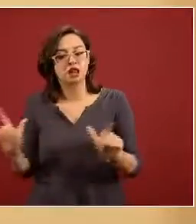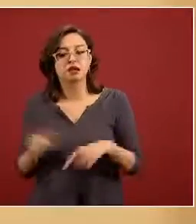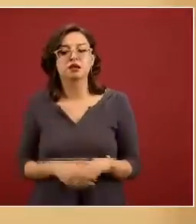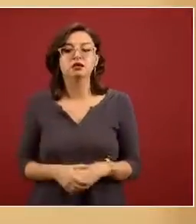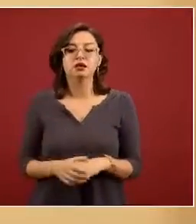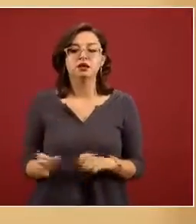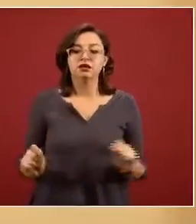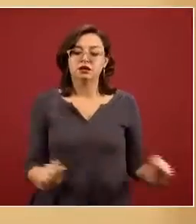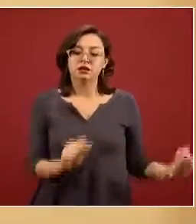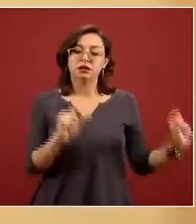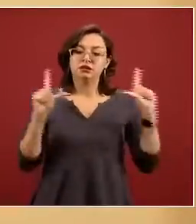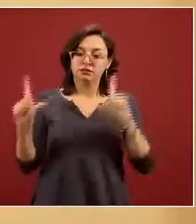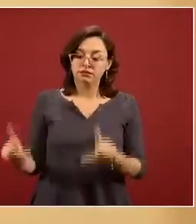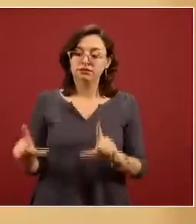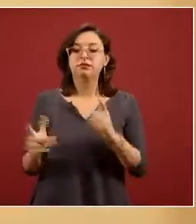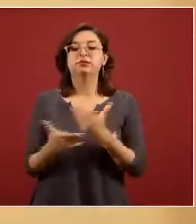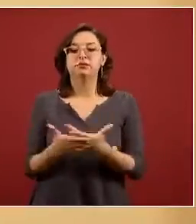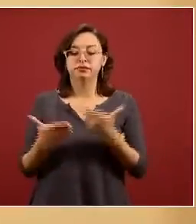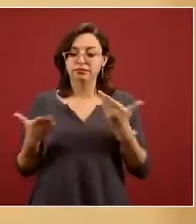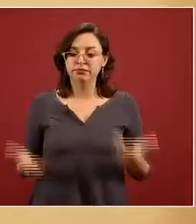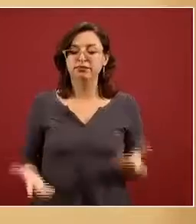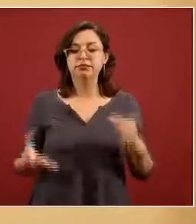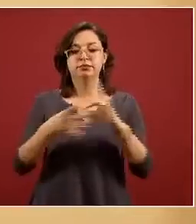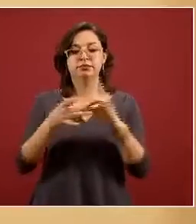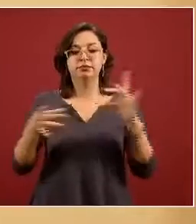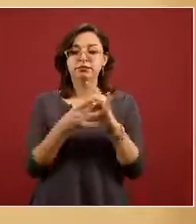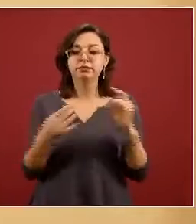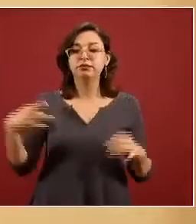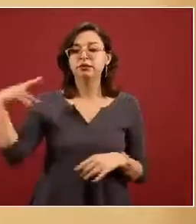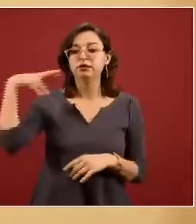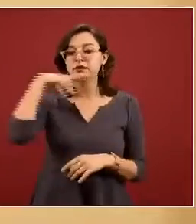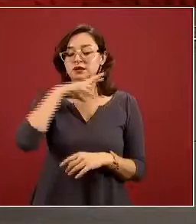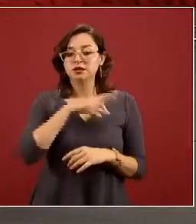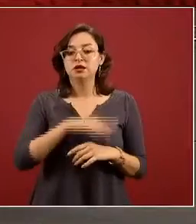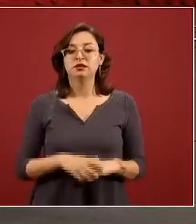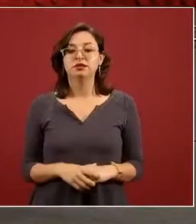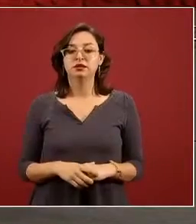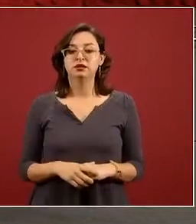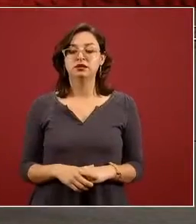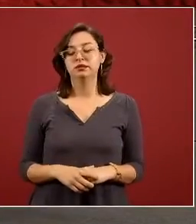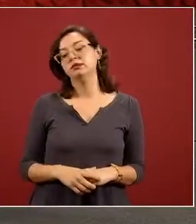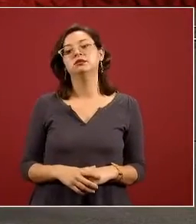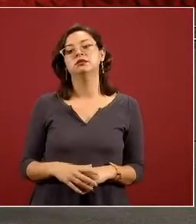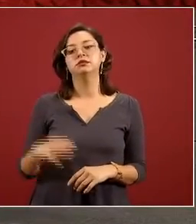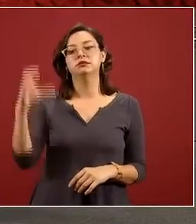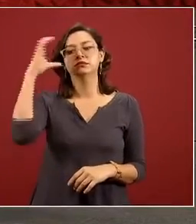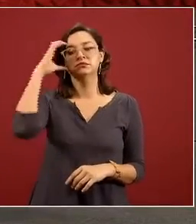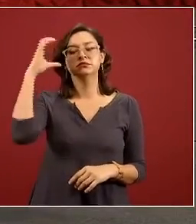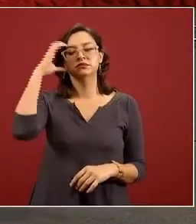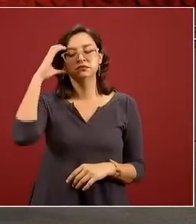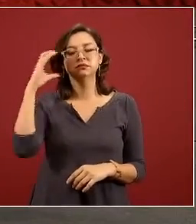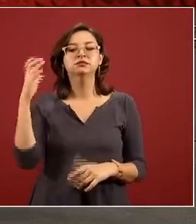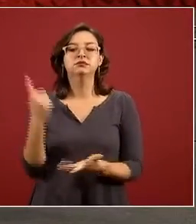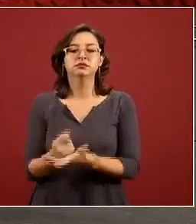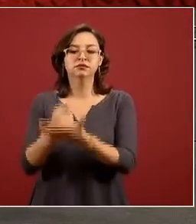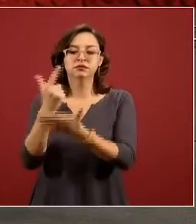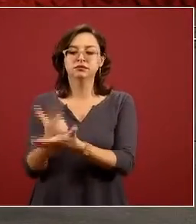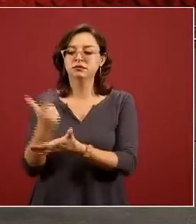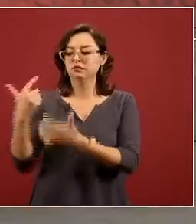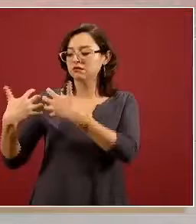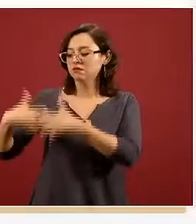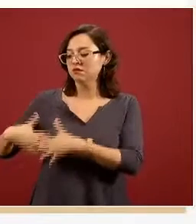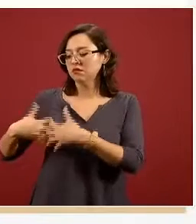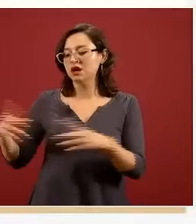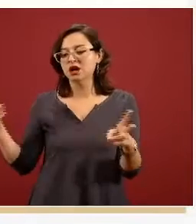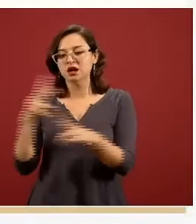ahora sí, bajo este mismo contexto, ya rápidamente a las unidades, a las camas disponibles con ventilador, recordando que una cama